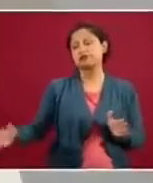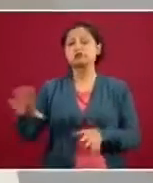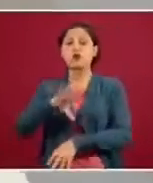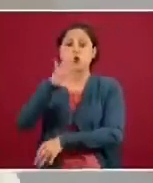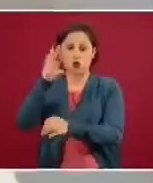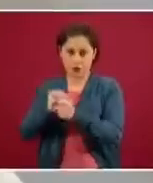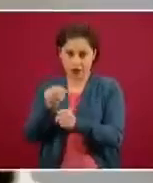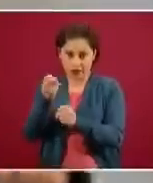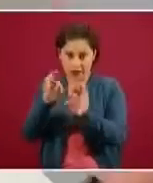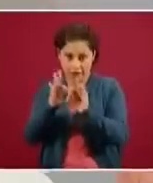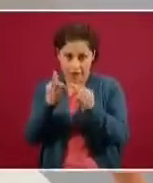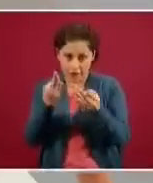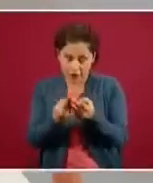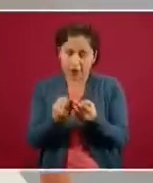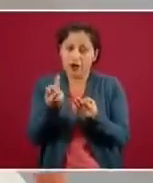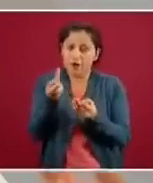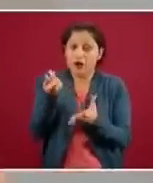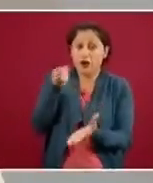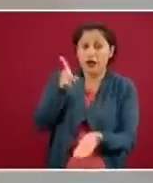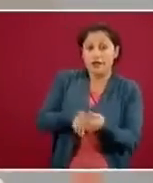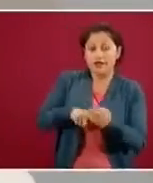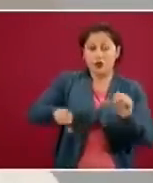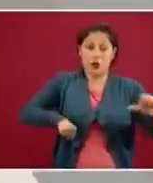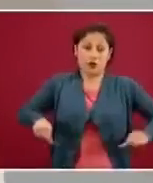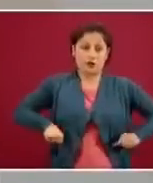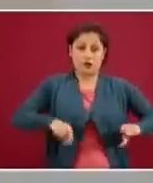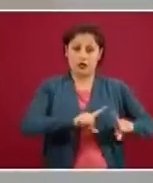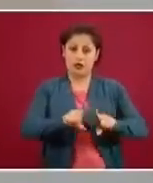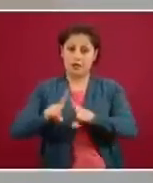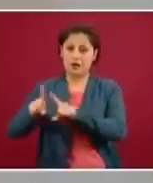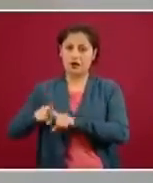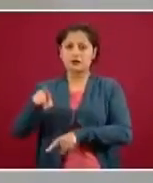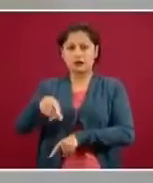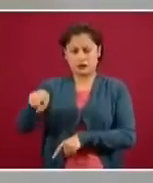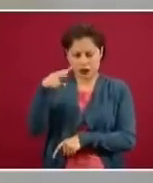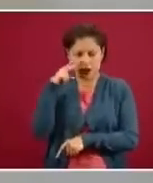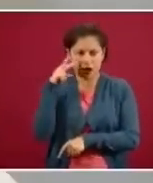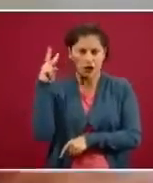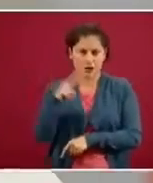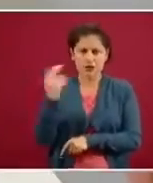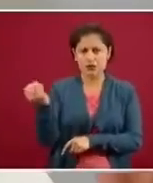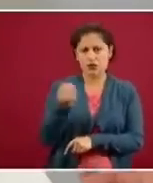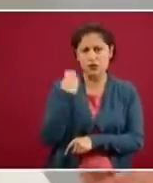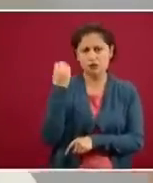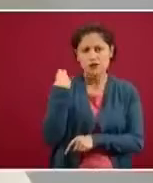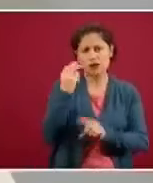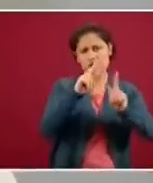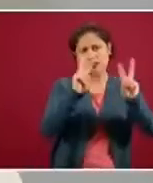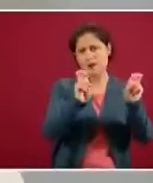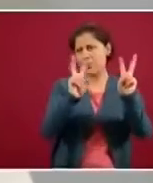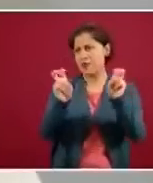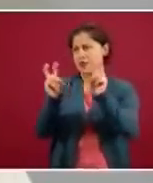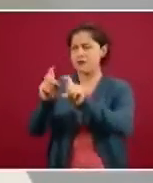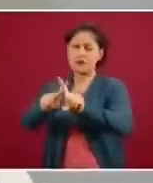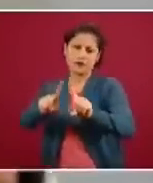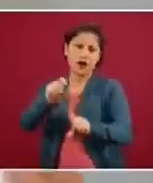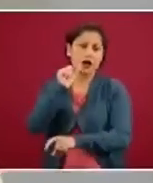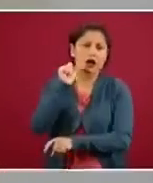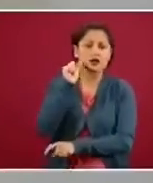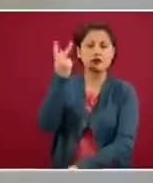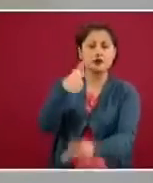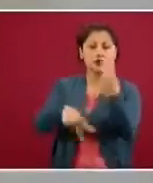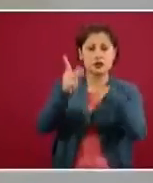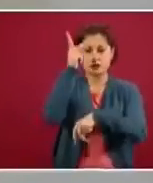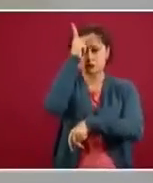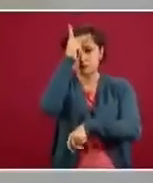La estrategia tiene distintos componentes y, como han visto en las distintas conferencias, múltiples temas. Ayer vinieron los psiquiatras,